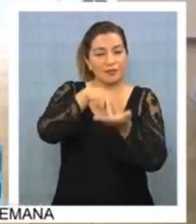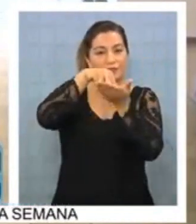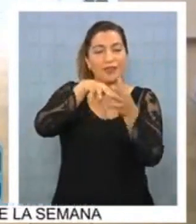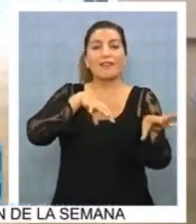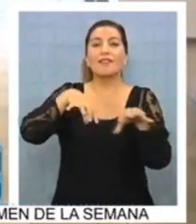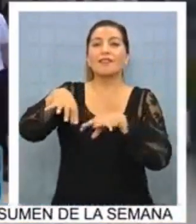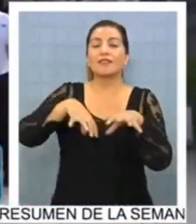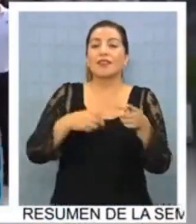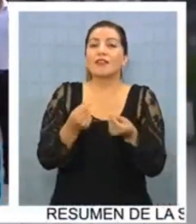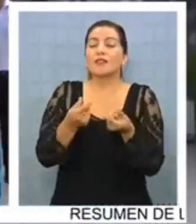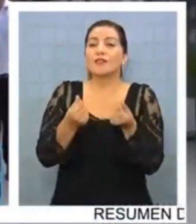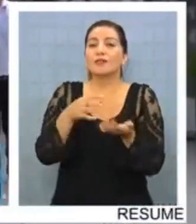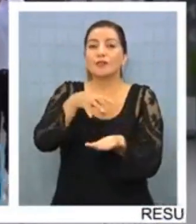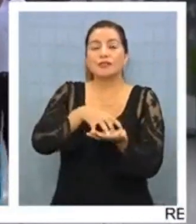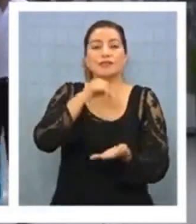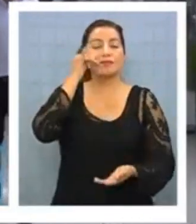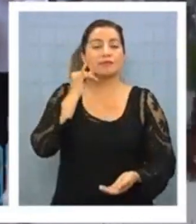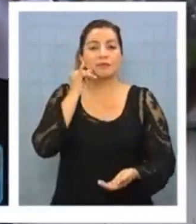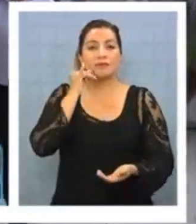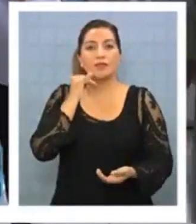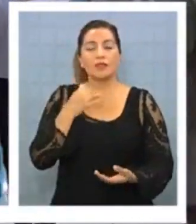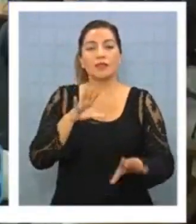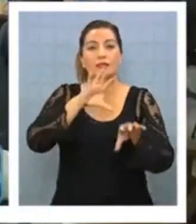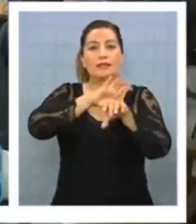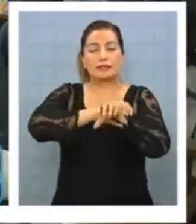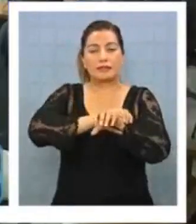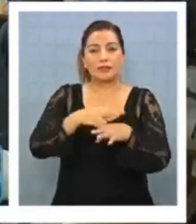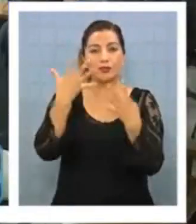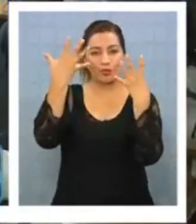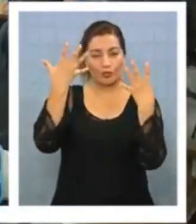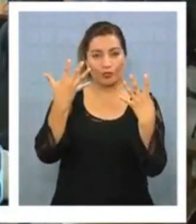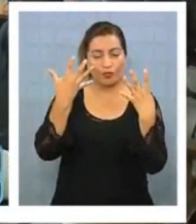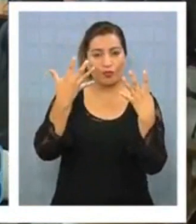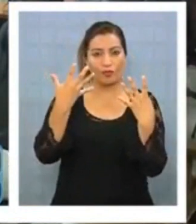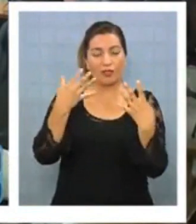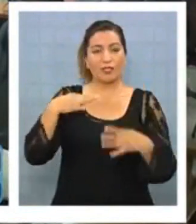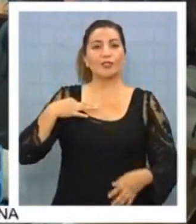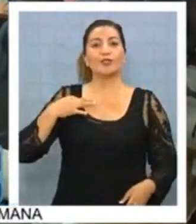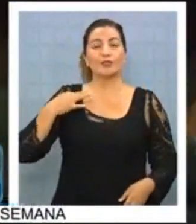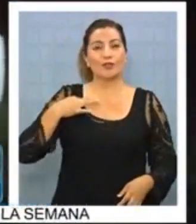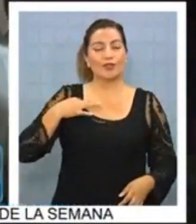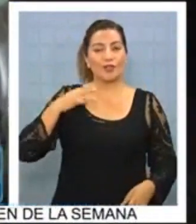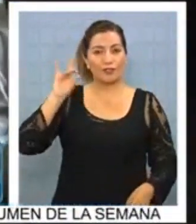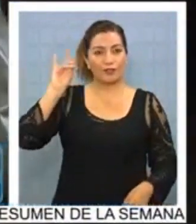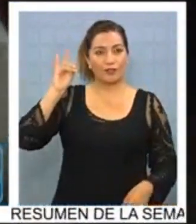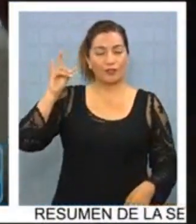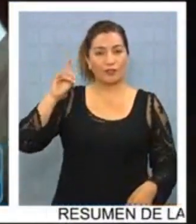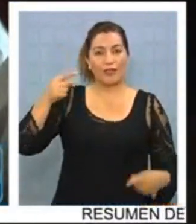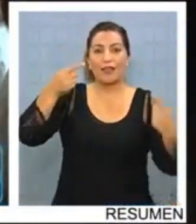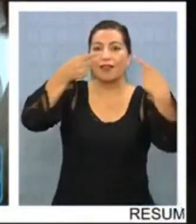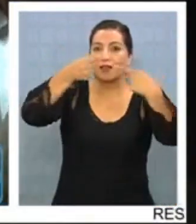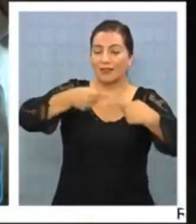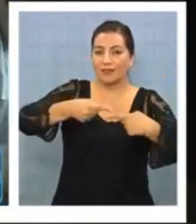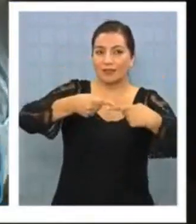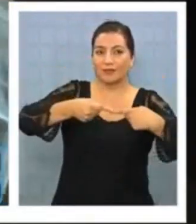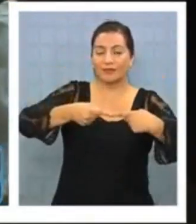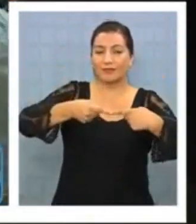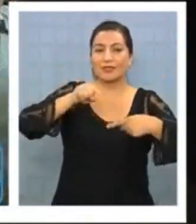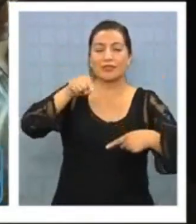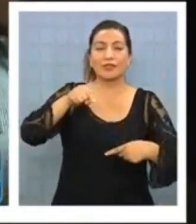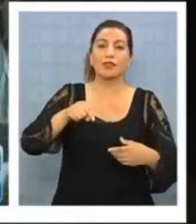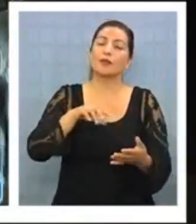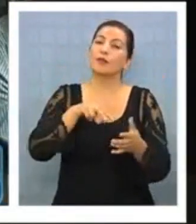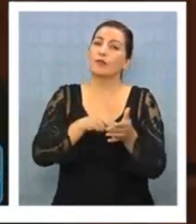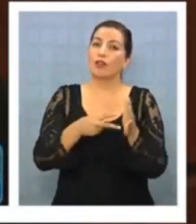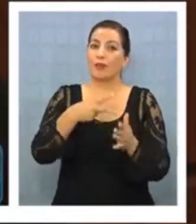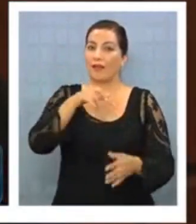actividad económica regional, la detención de los 9 ciudadanos bolivianos en la frontera con nuestro país, así como el derrotero del conflicto